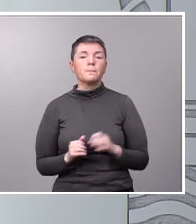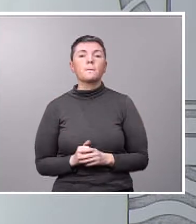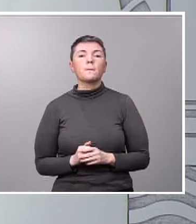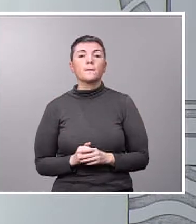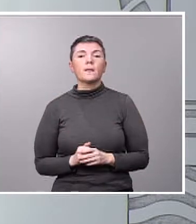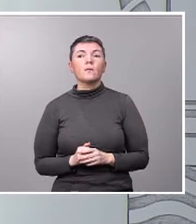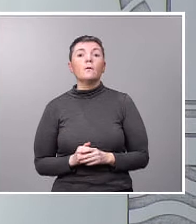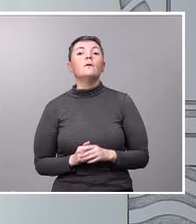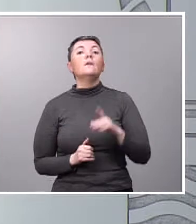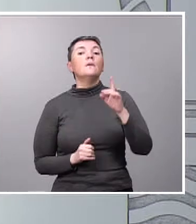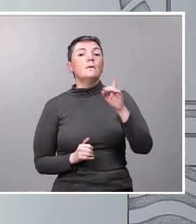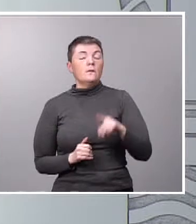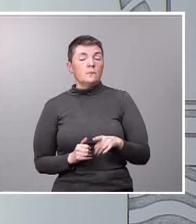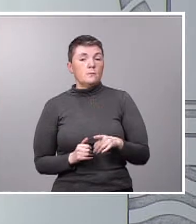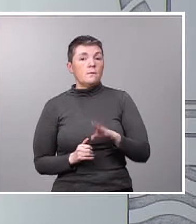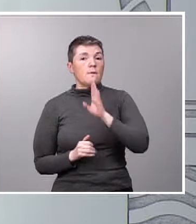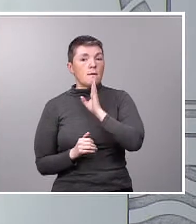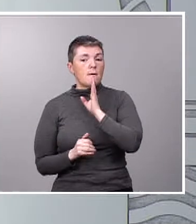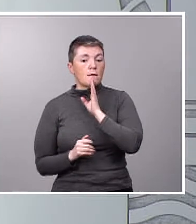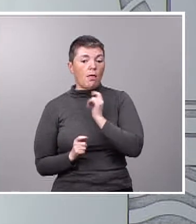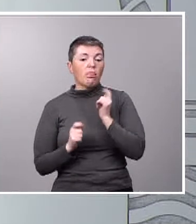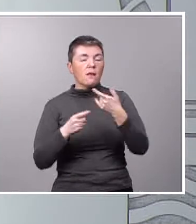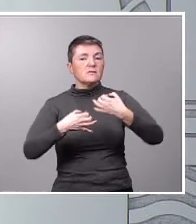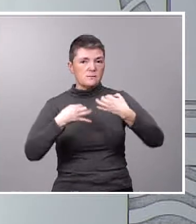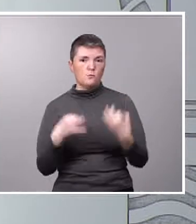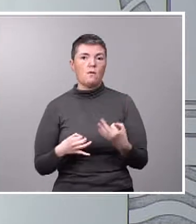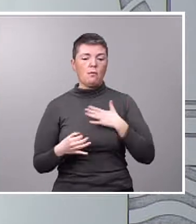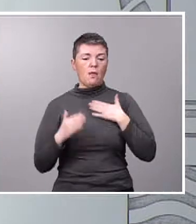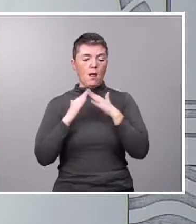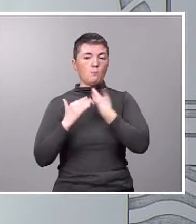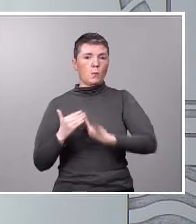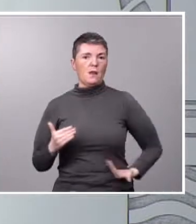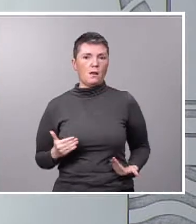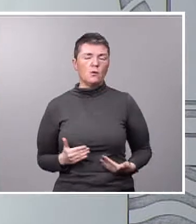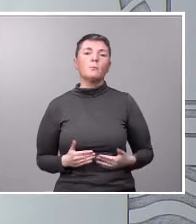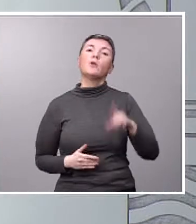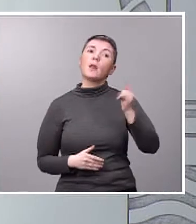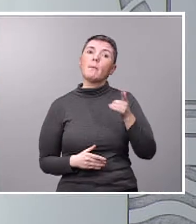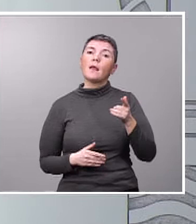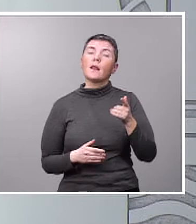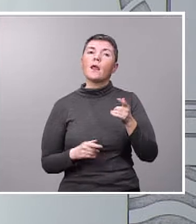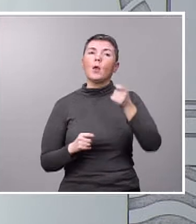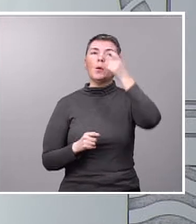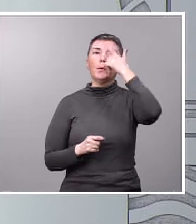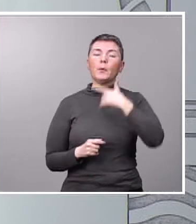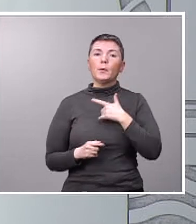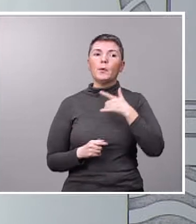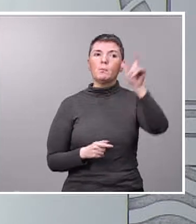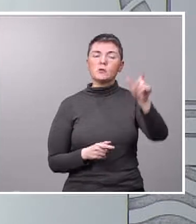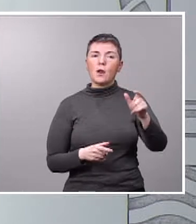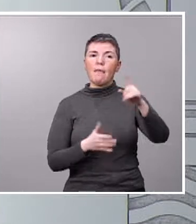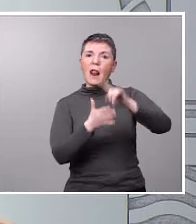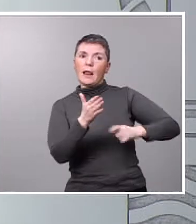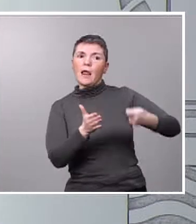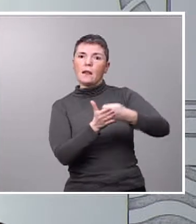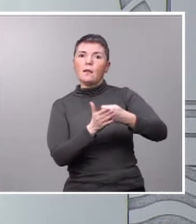pues también, como decía, aporta seguridad al propietario, pero también alivia a los inquilinos que en algún momento